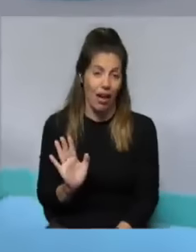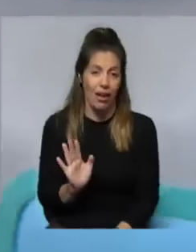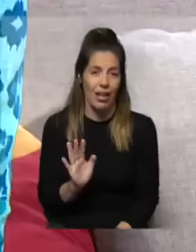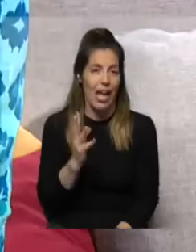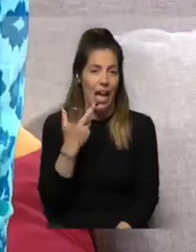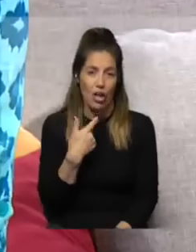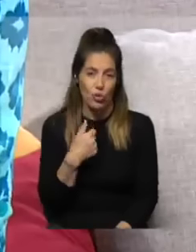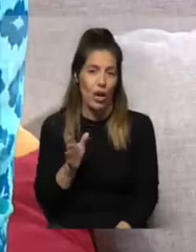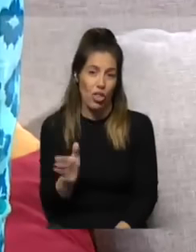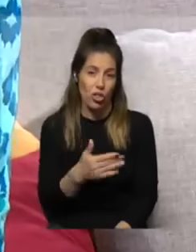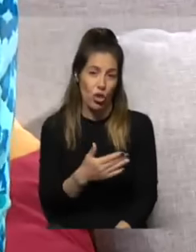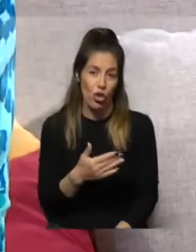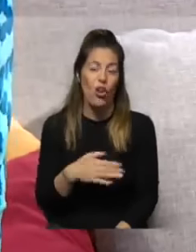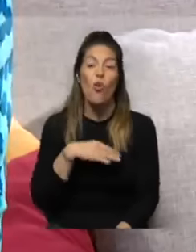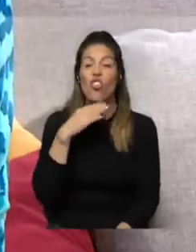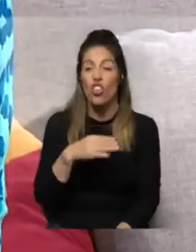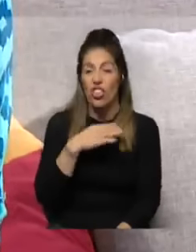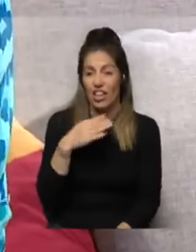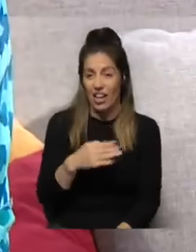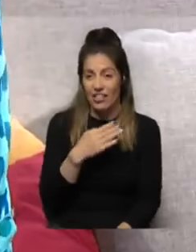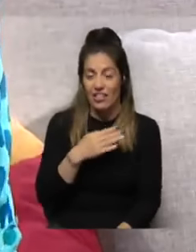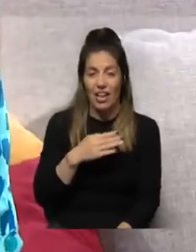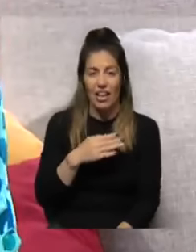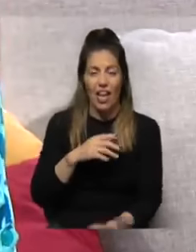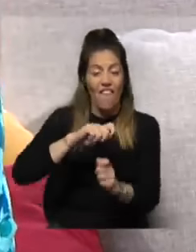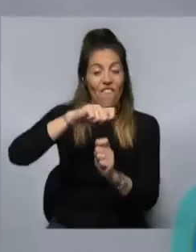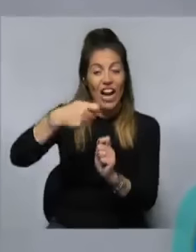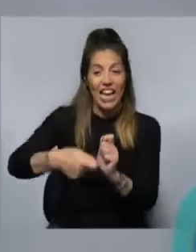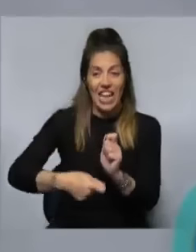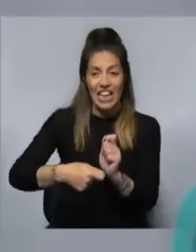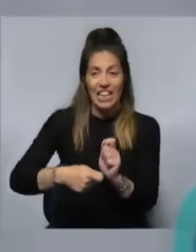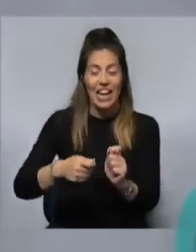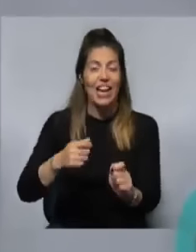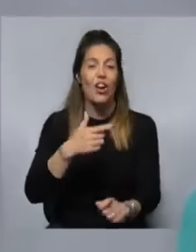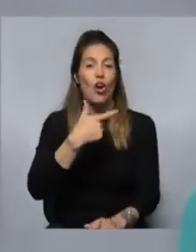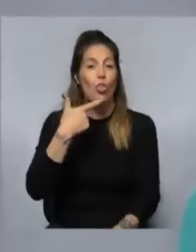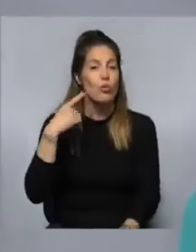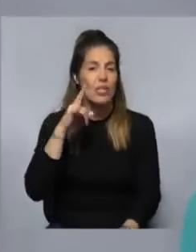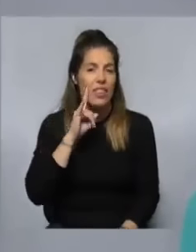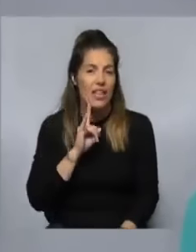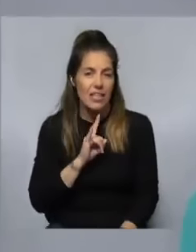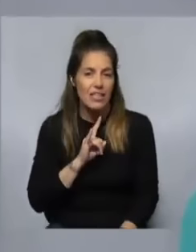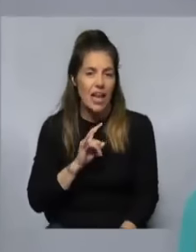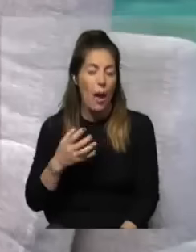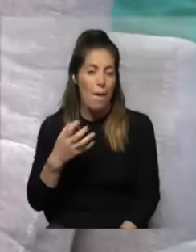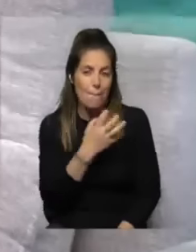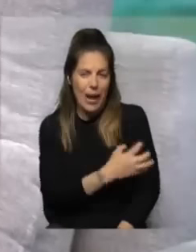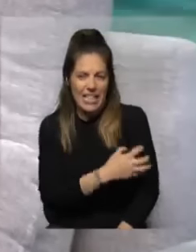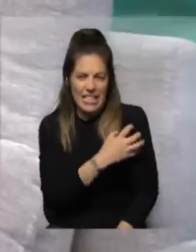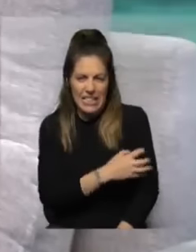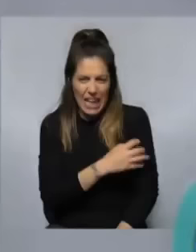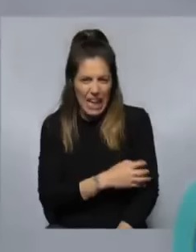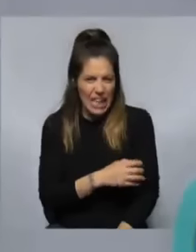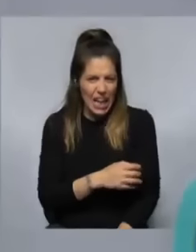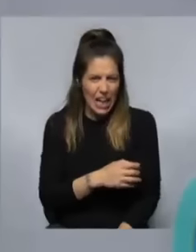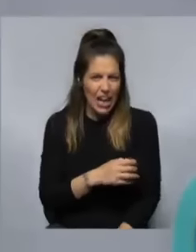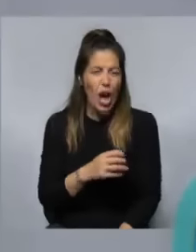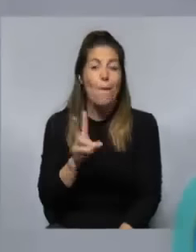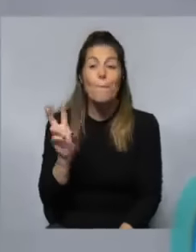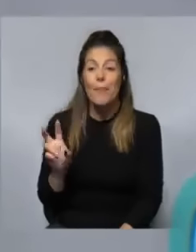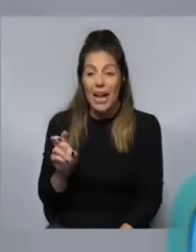tienen todos, algunos tienen de grasa. Banana con dulce de leche, manzana con dulce de leche come la gente. ¿Manzana con dulce de leche? Sí, manzana verde con dulce de